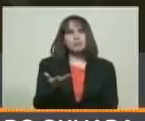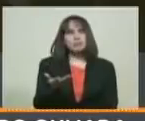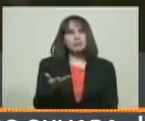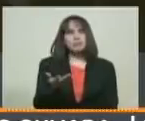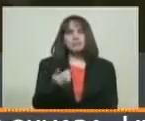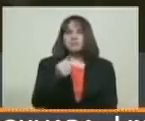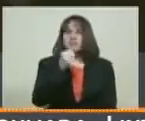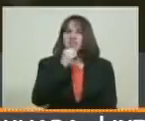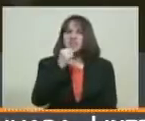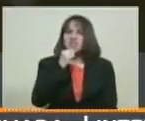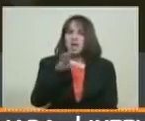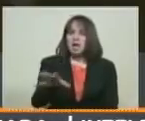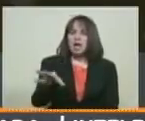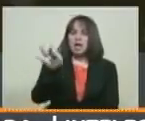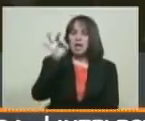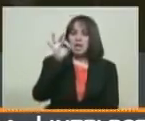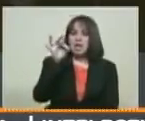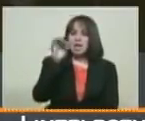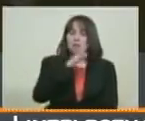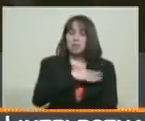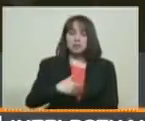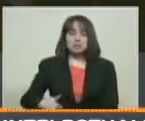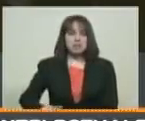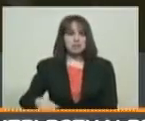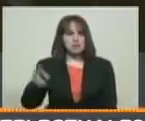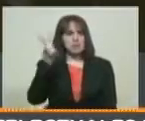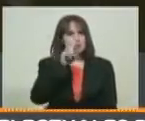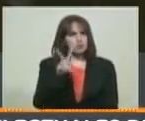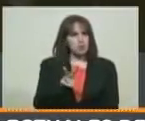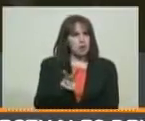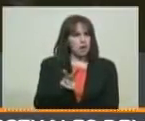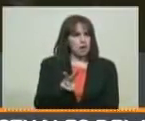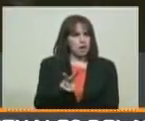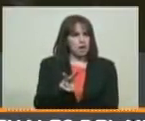¿quién elige presidente en Venezuela?